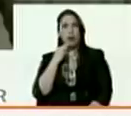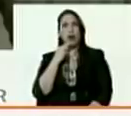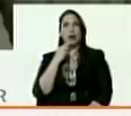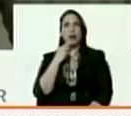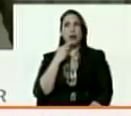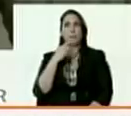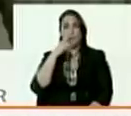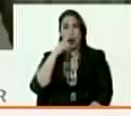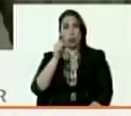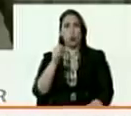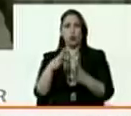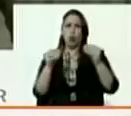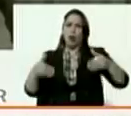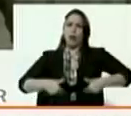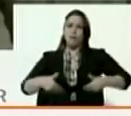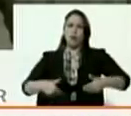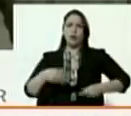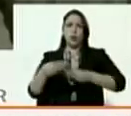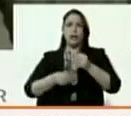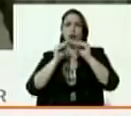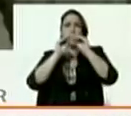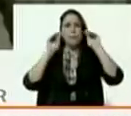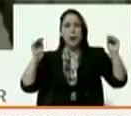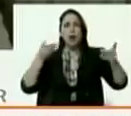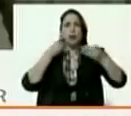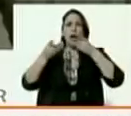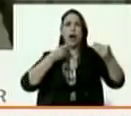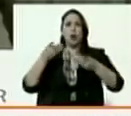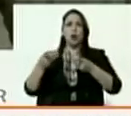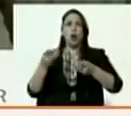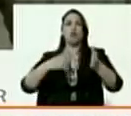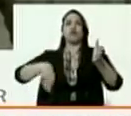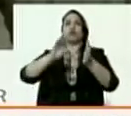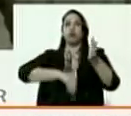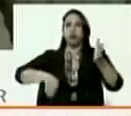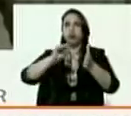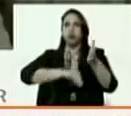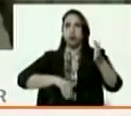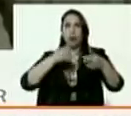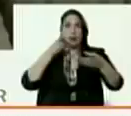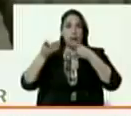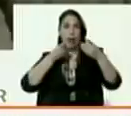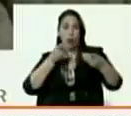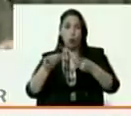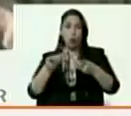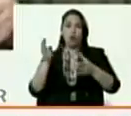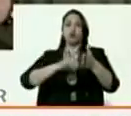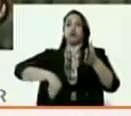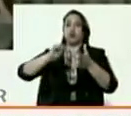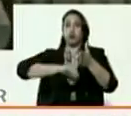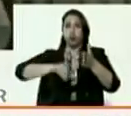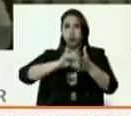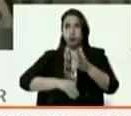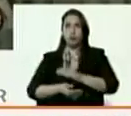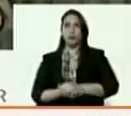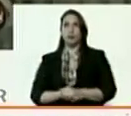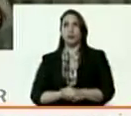que ha hecho, los llamados al diálogo. Y cada vez que hay diálogo, cada vez que